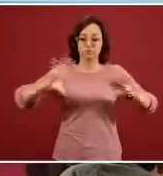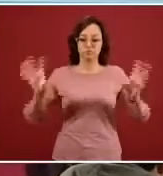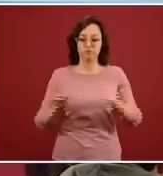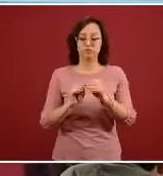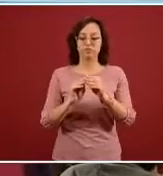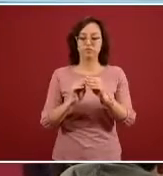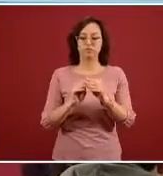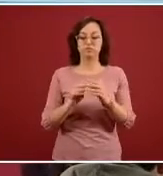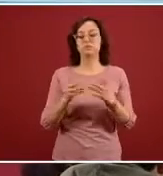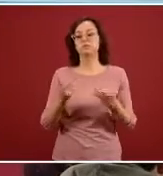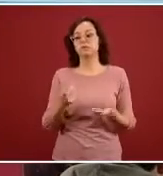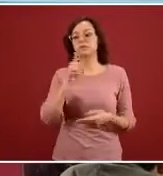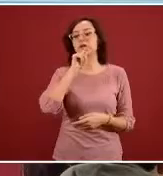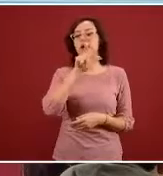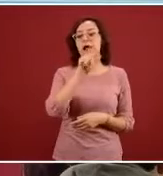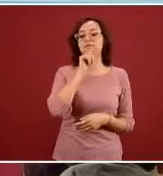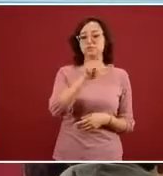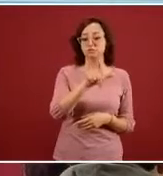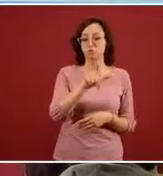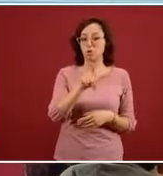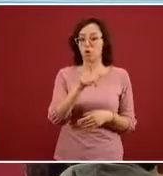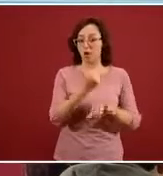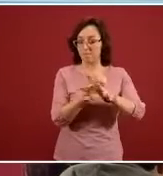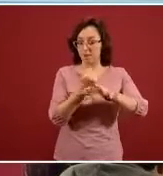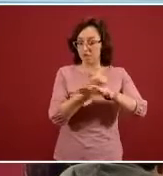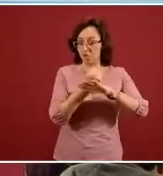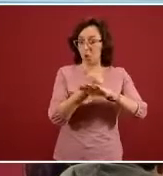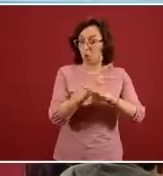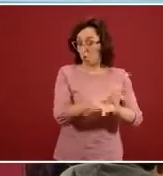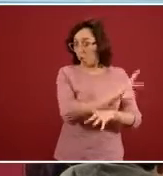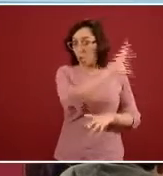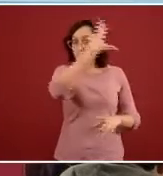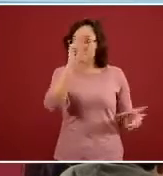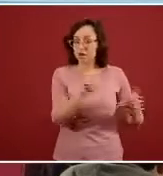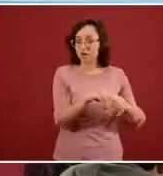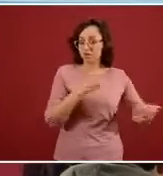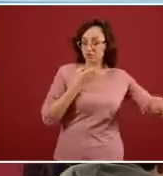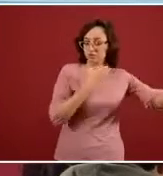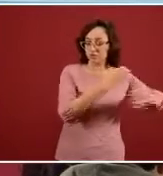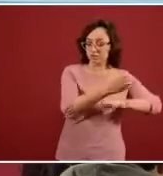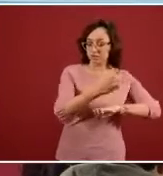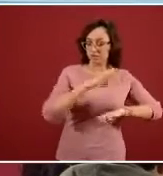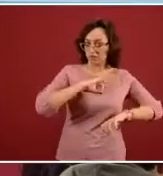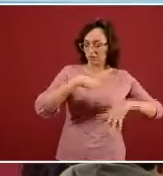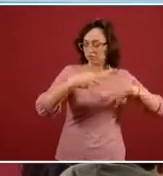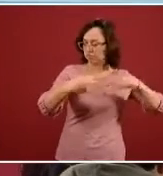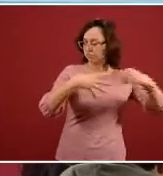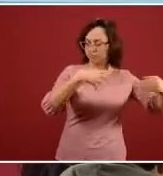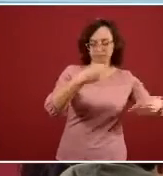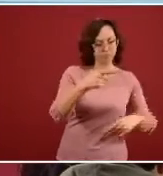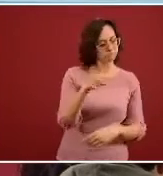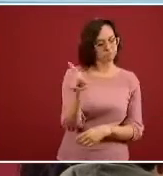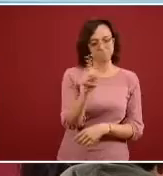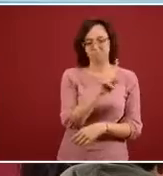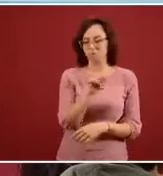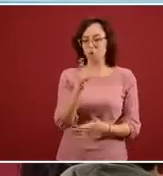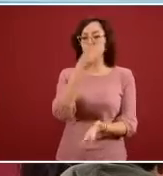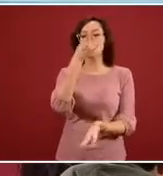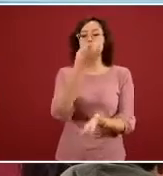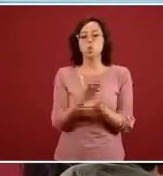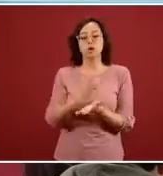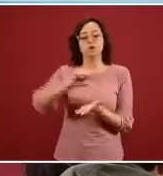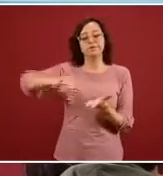con Jalisco, no quiere decir que en todo Jalisco existe una gran intensidad de transmisión. Es la